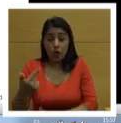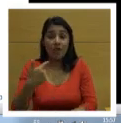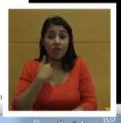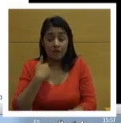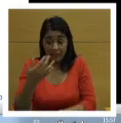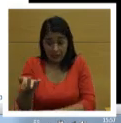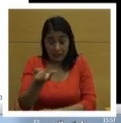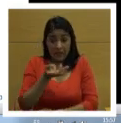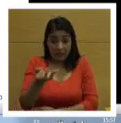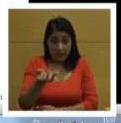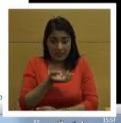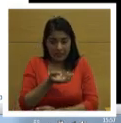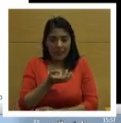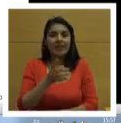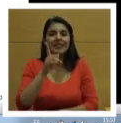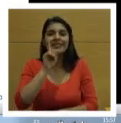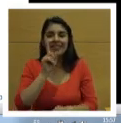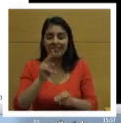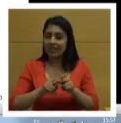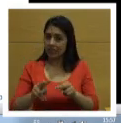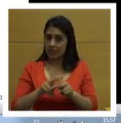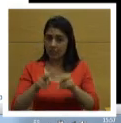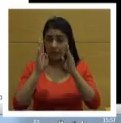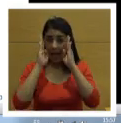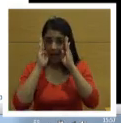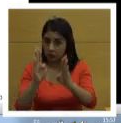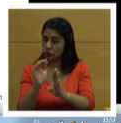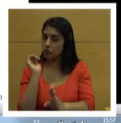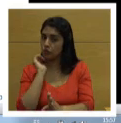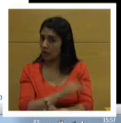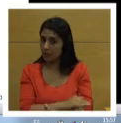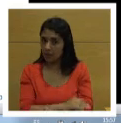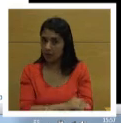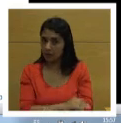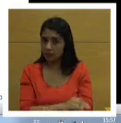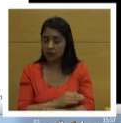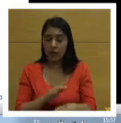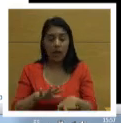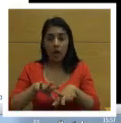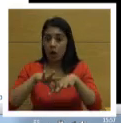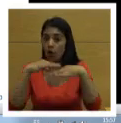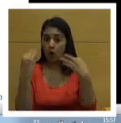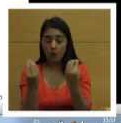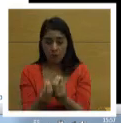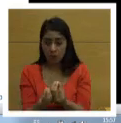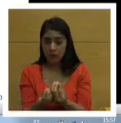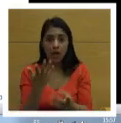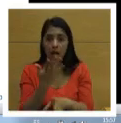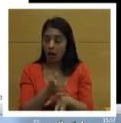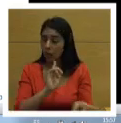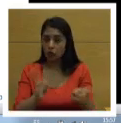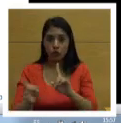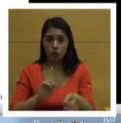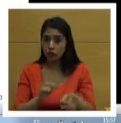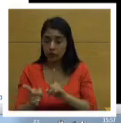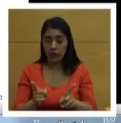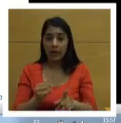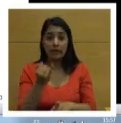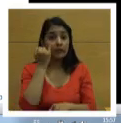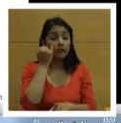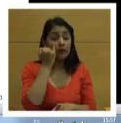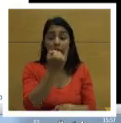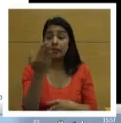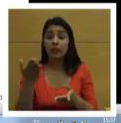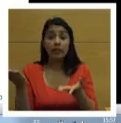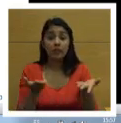víctima debe realizarse con una atención inmediata, integral, coordinada, interinstitucional